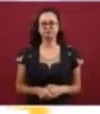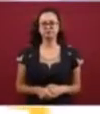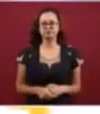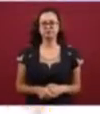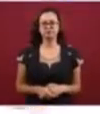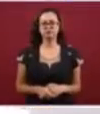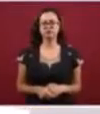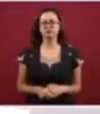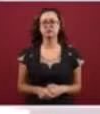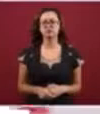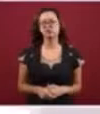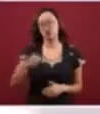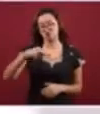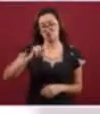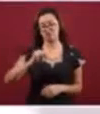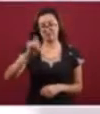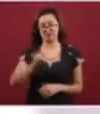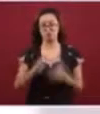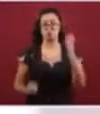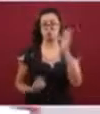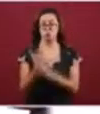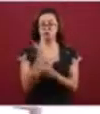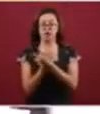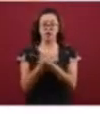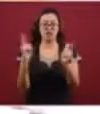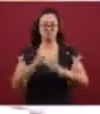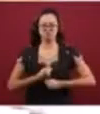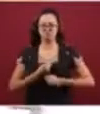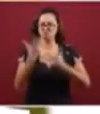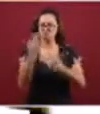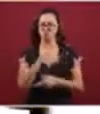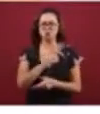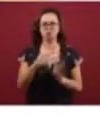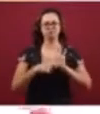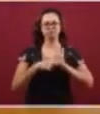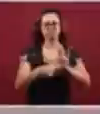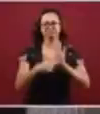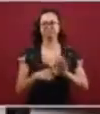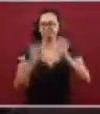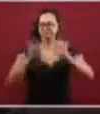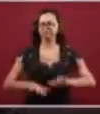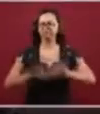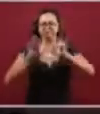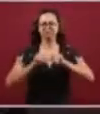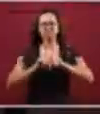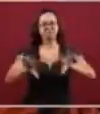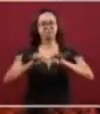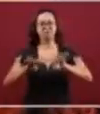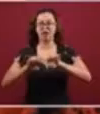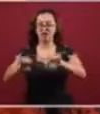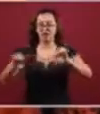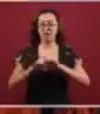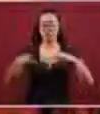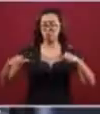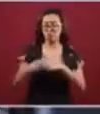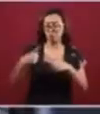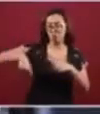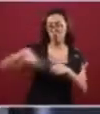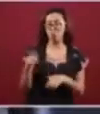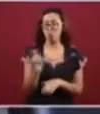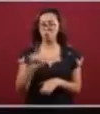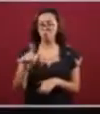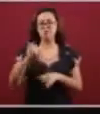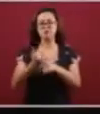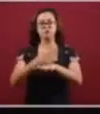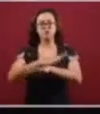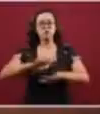La libertad de expresión en la nueva Notimex se ejerce en cada nota y reportaje, gracias a un equipo de profesionales que permiten que la